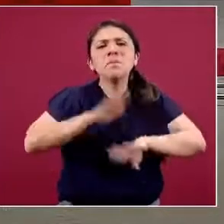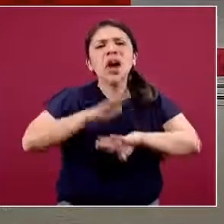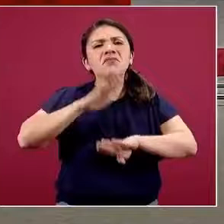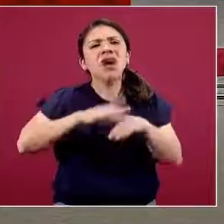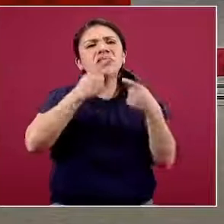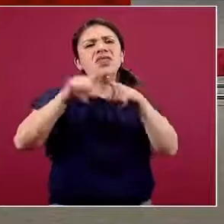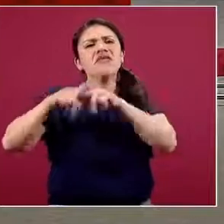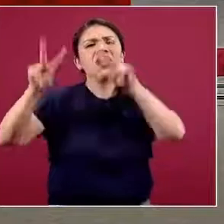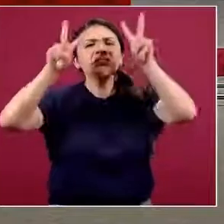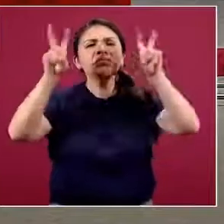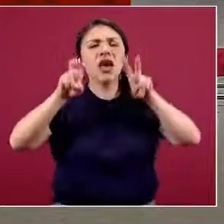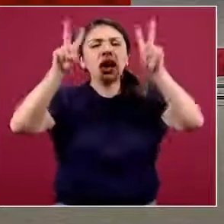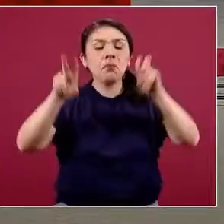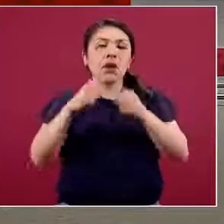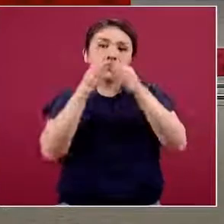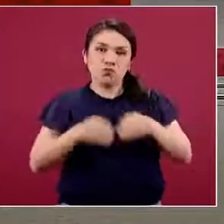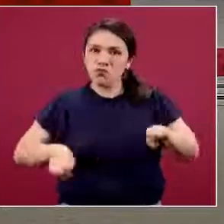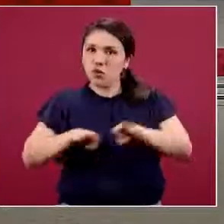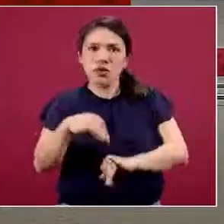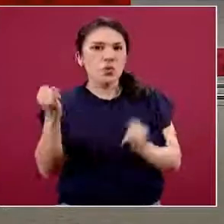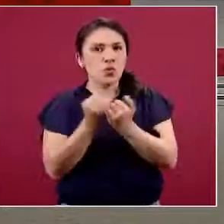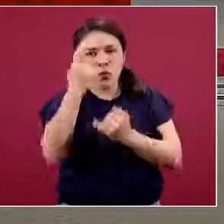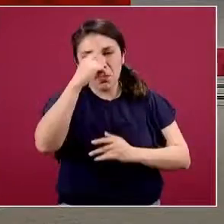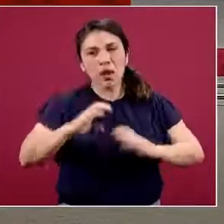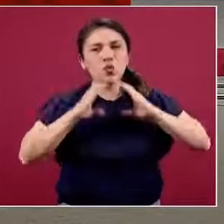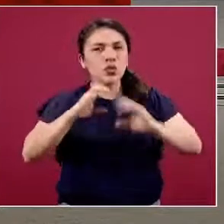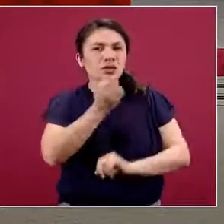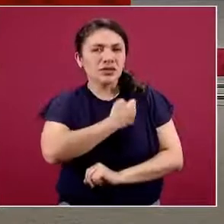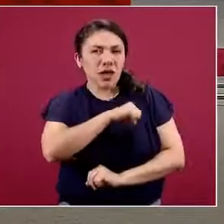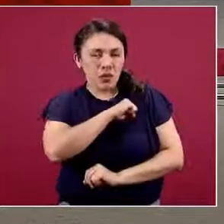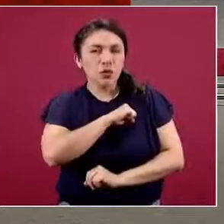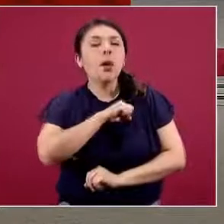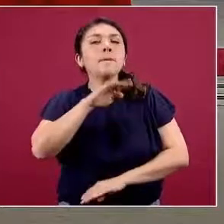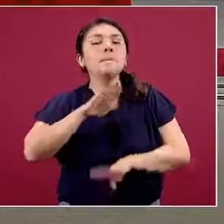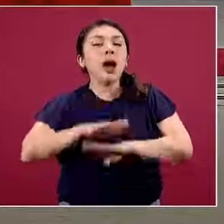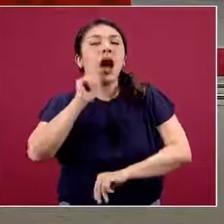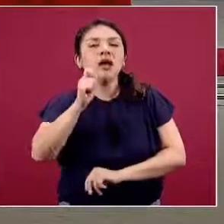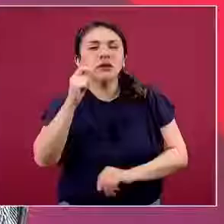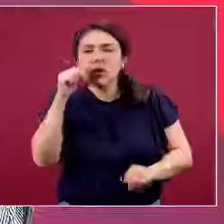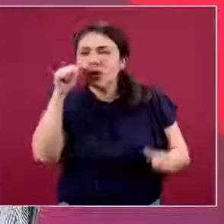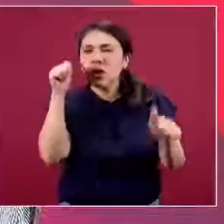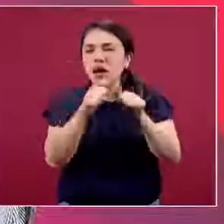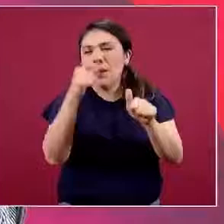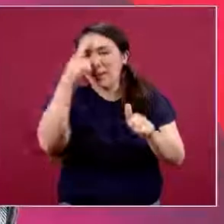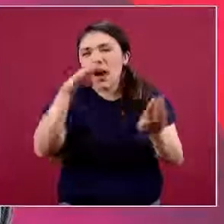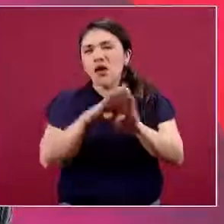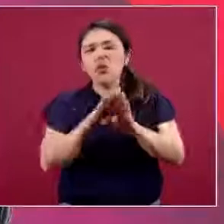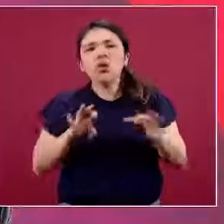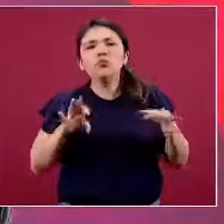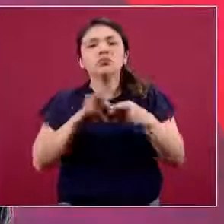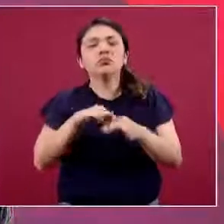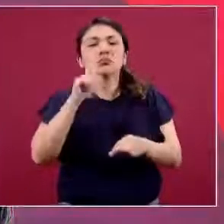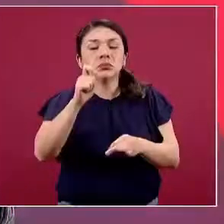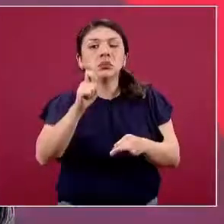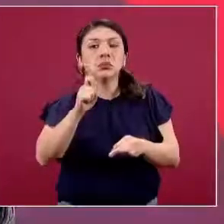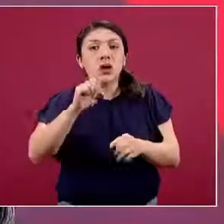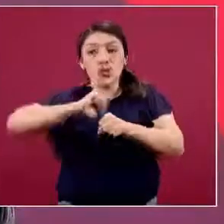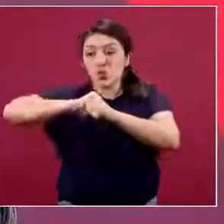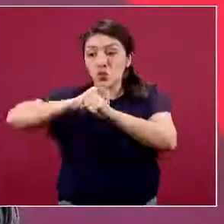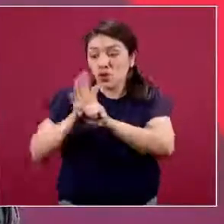que son también importantes en el campo de la salud y sobre todo cuando estos tienen alguna relación directa